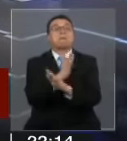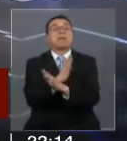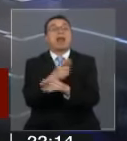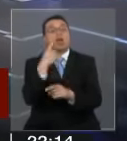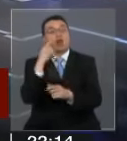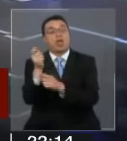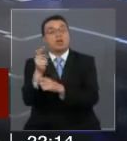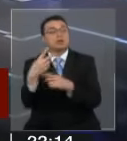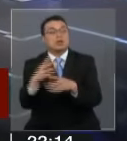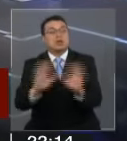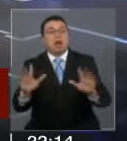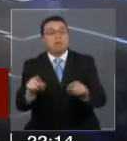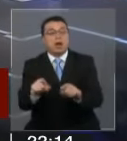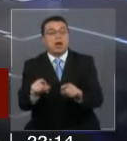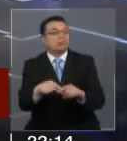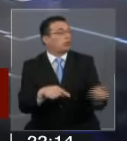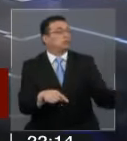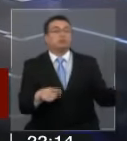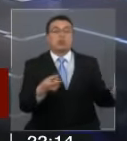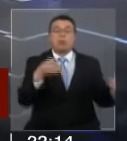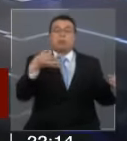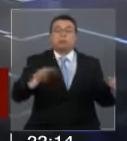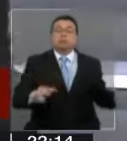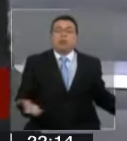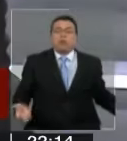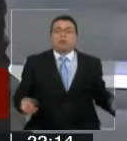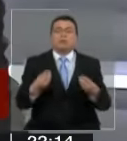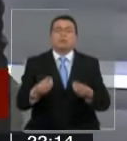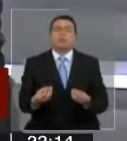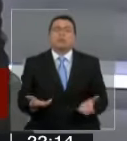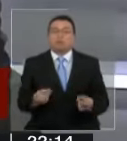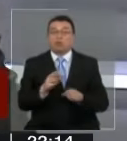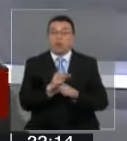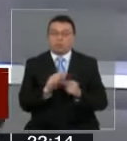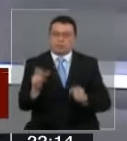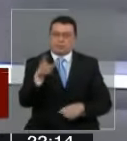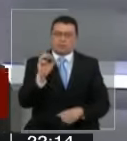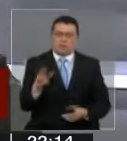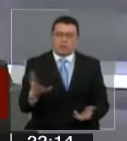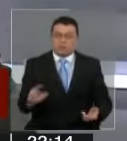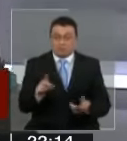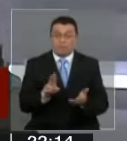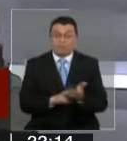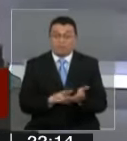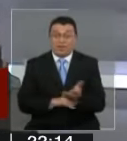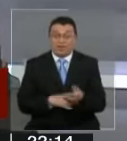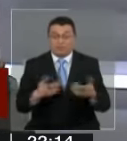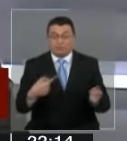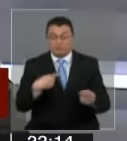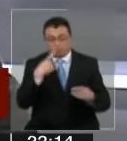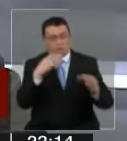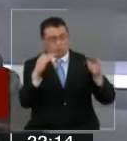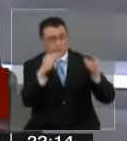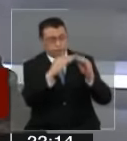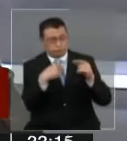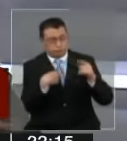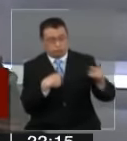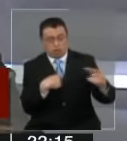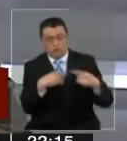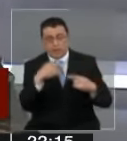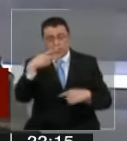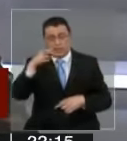este grupo organizado sí está pidiendo para ellos. Y ahí me parece que hay algo que no puede ser. O sea, de verdad, ¿no es cierto?, comparto con Hernán en el sentido de que los